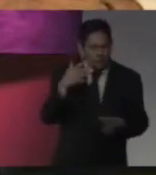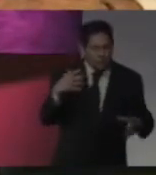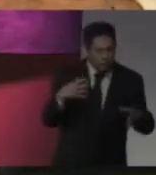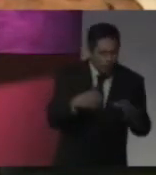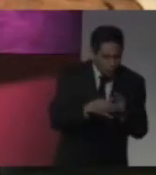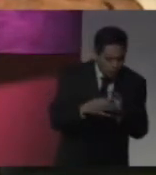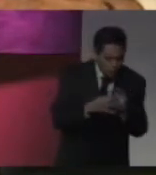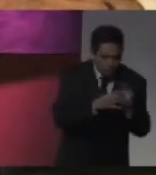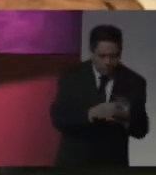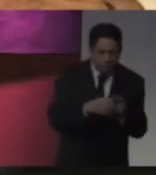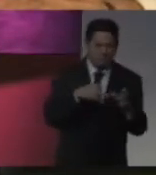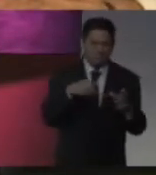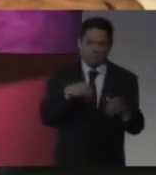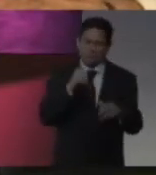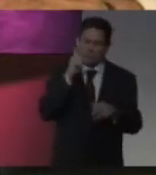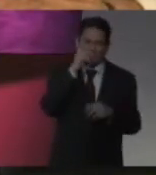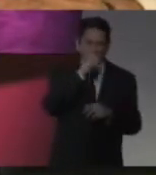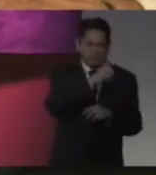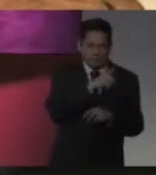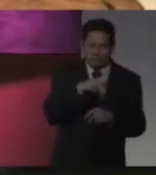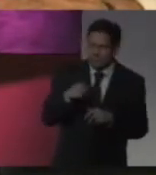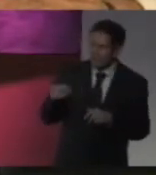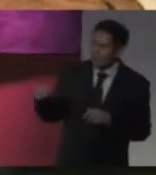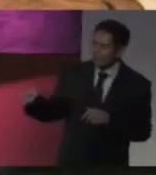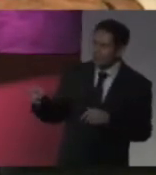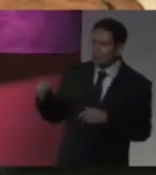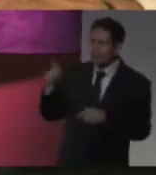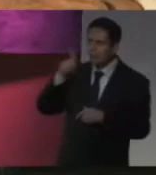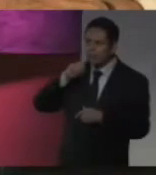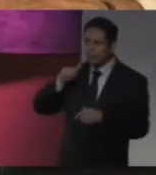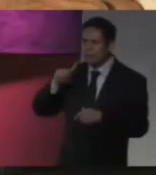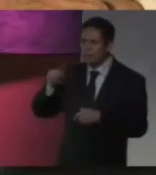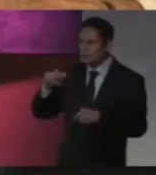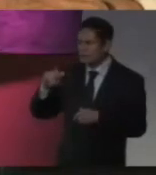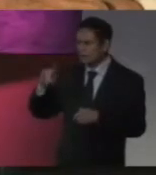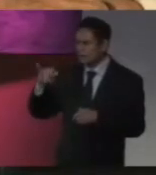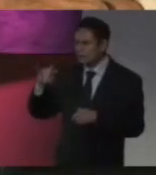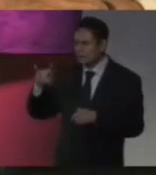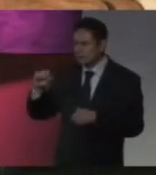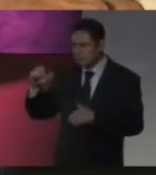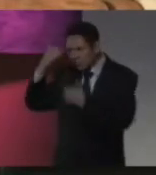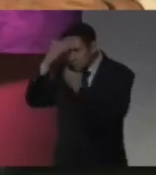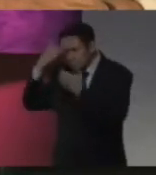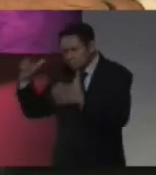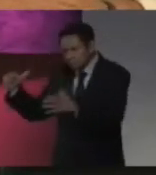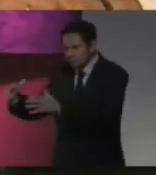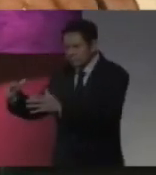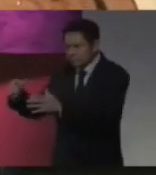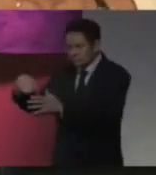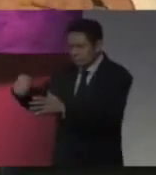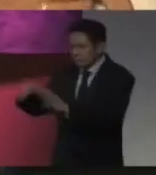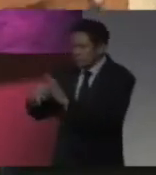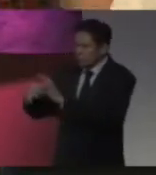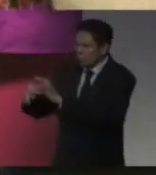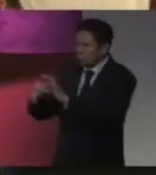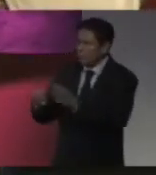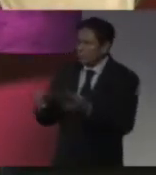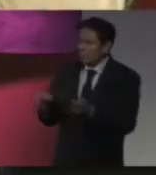hace tantos años? ¿Cómo lo han logrado las zapatistas y en los ambientes feministas no? Que es